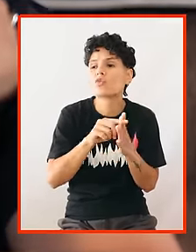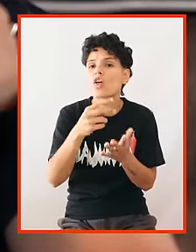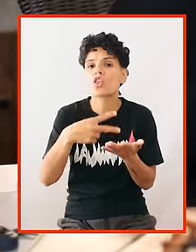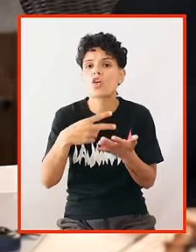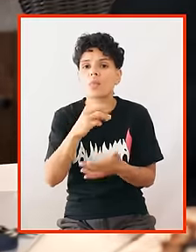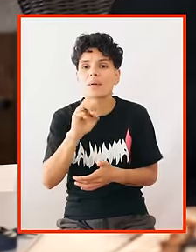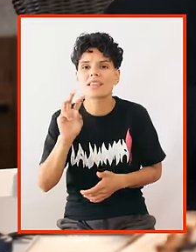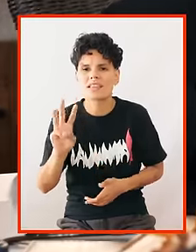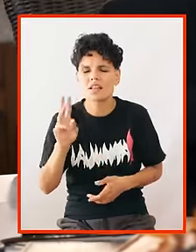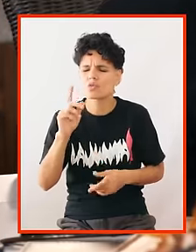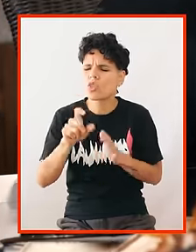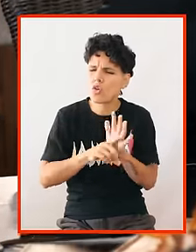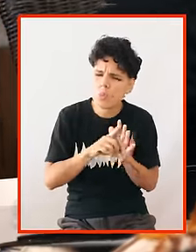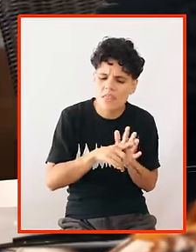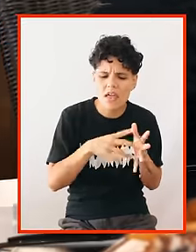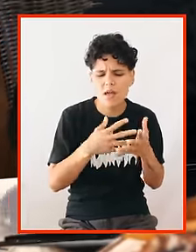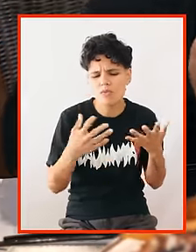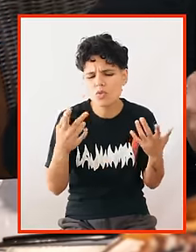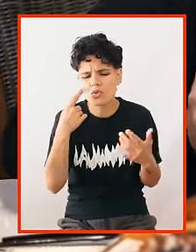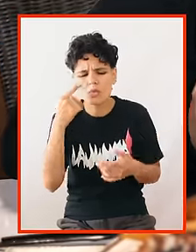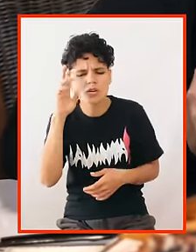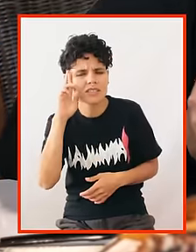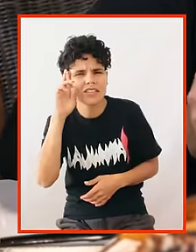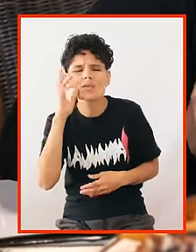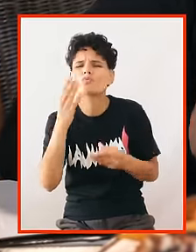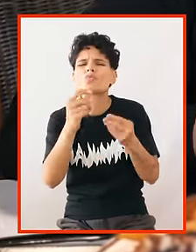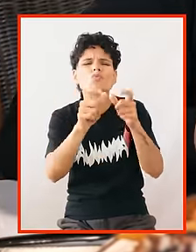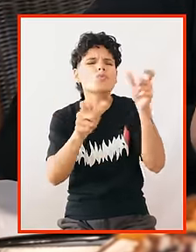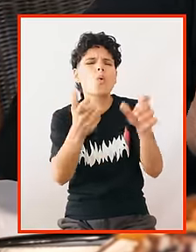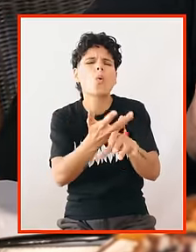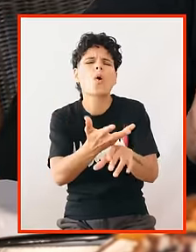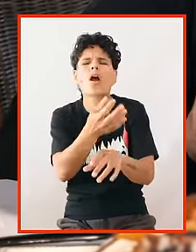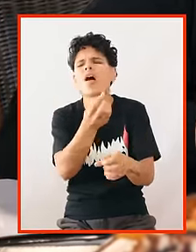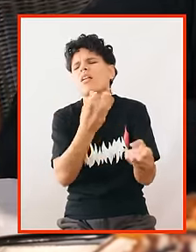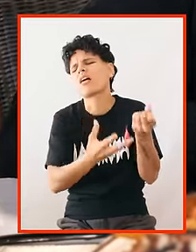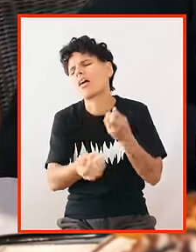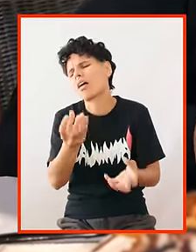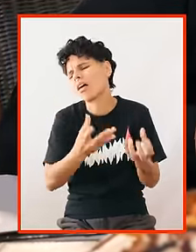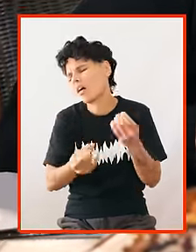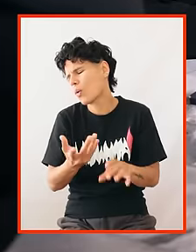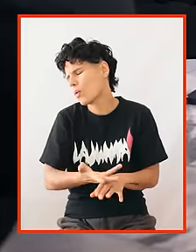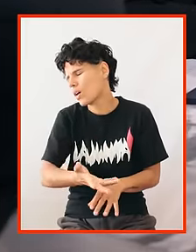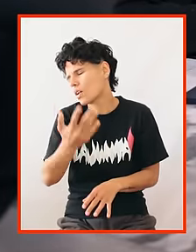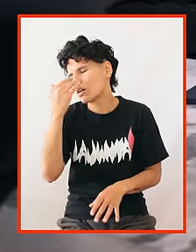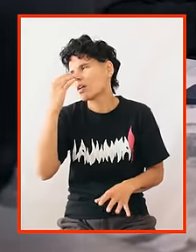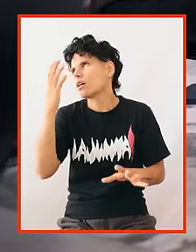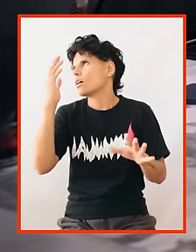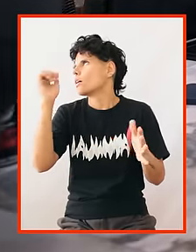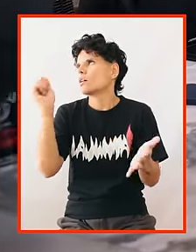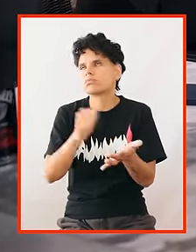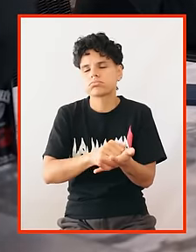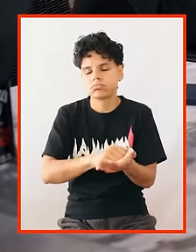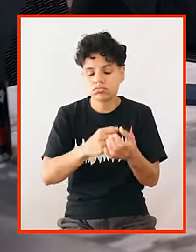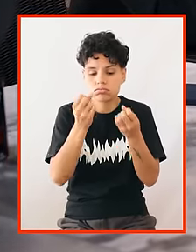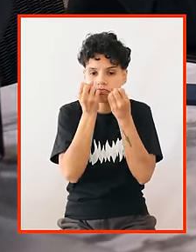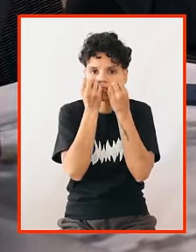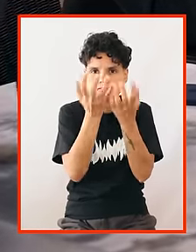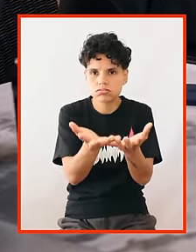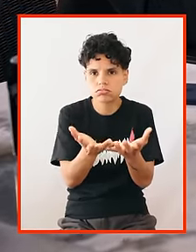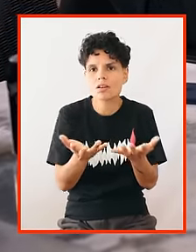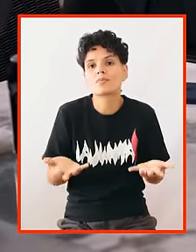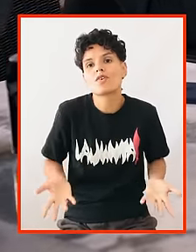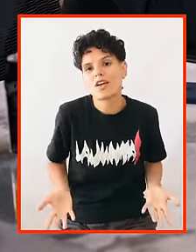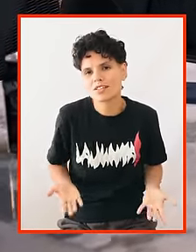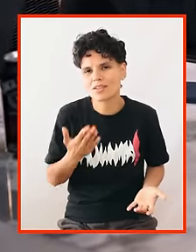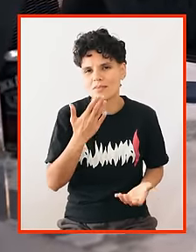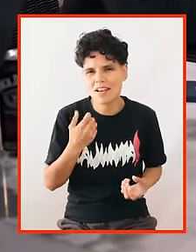y... Y mucho weón dando vuelta también, diciendo cualquier weón. Y no se lo puedo esto, digo. Claro. Ahora era más... En